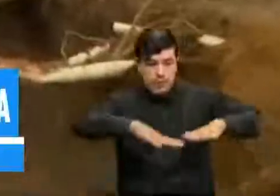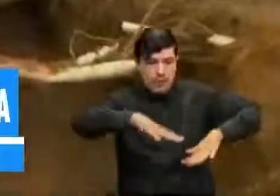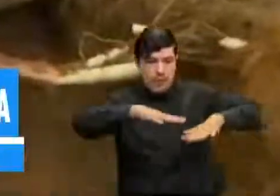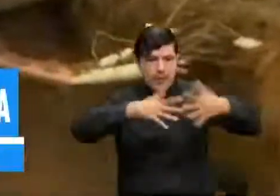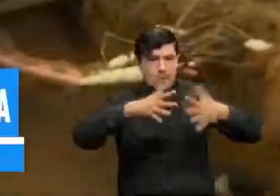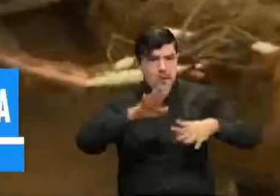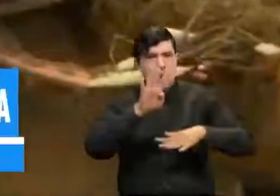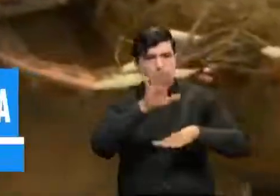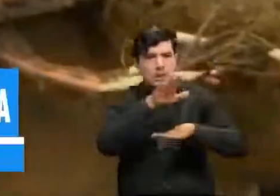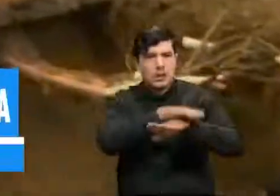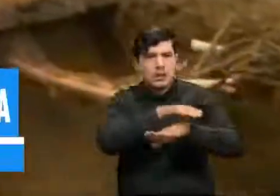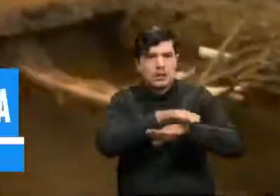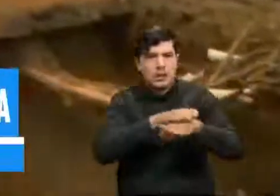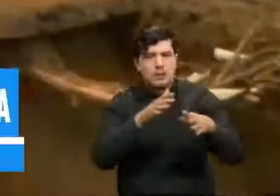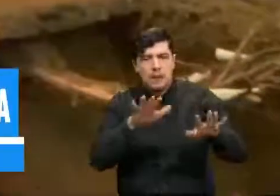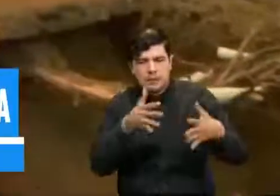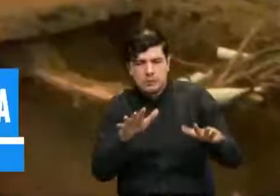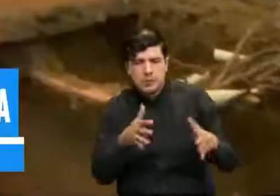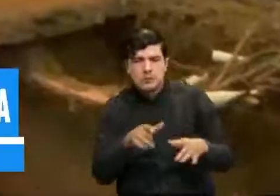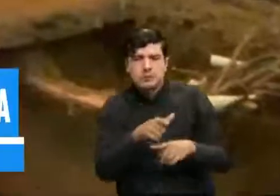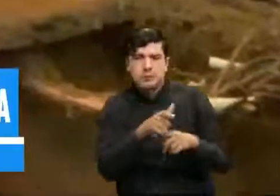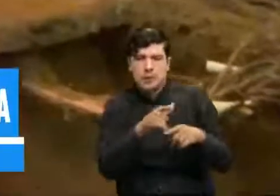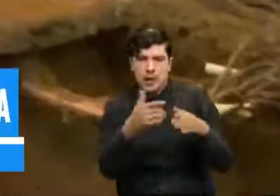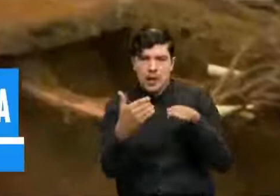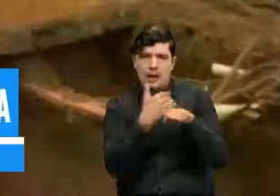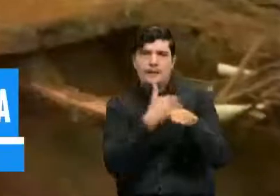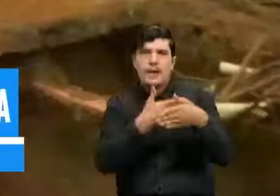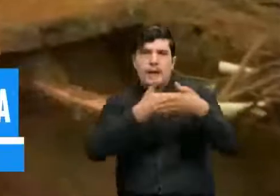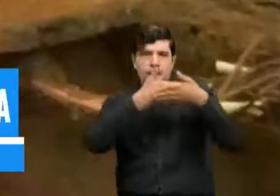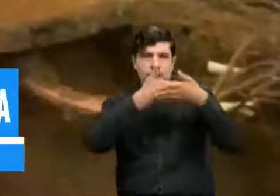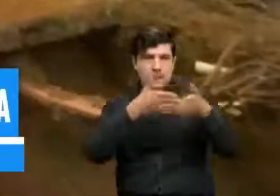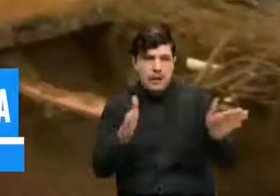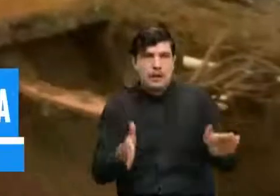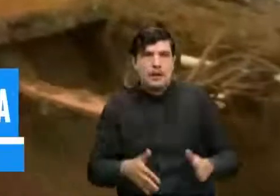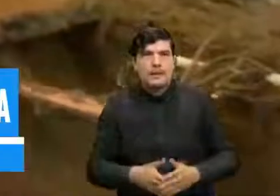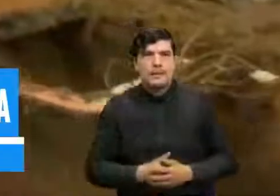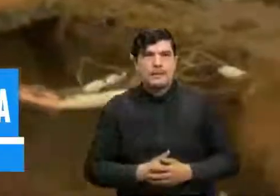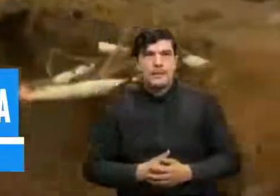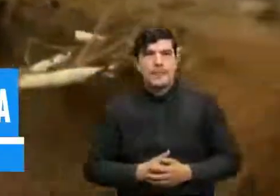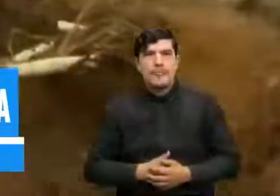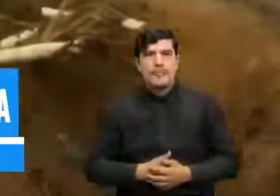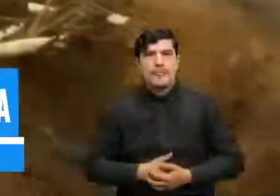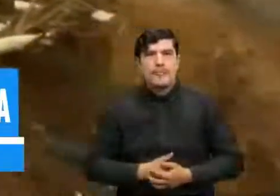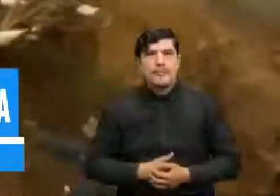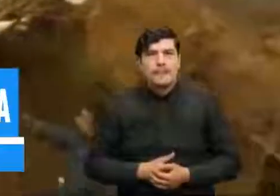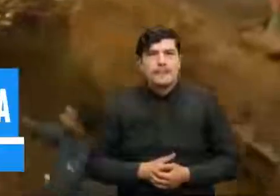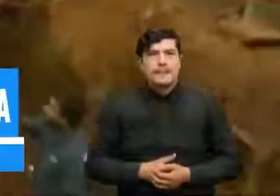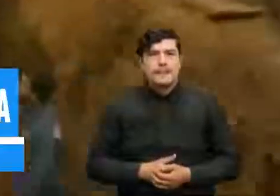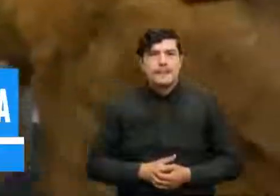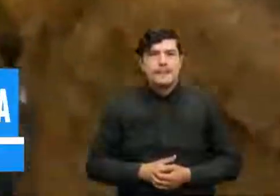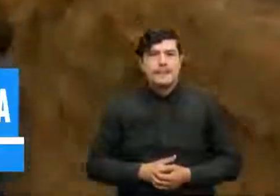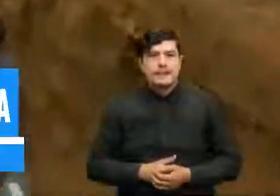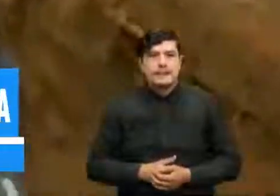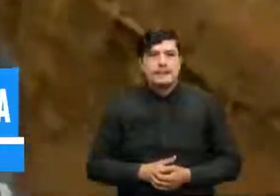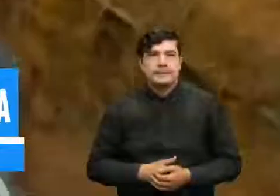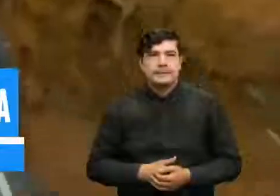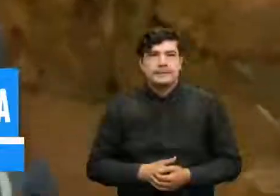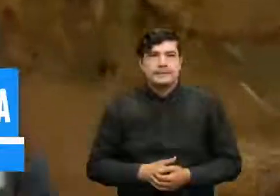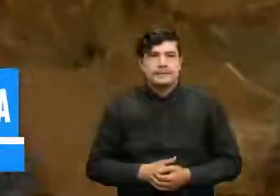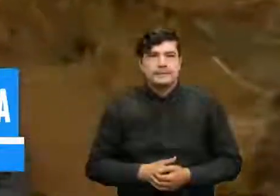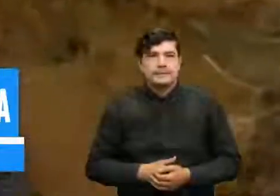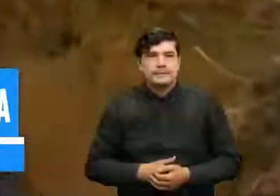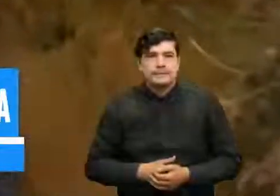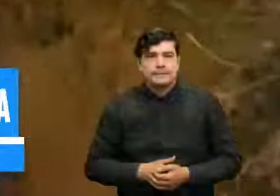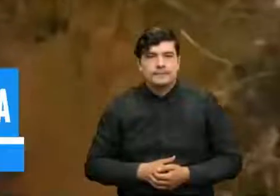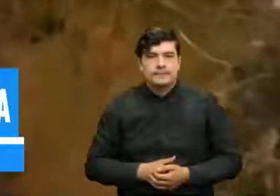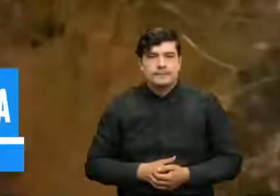sobre las 4:00 p.m. esté la vía totalmente disponible para el tránsito vehicular. Para evitar estos problemas,